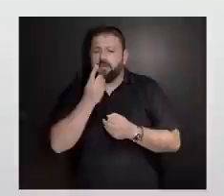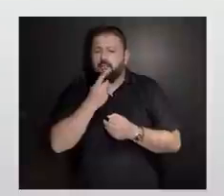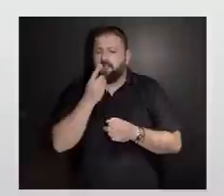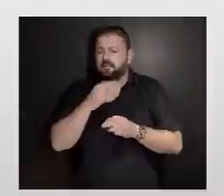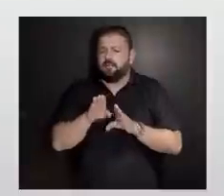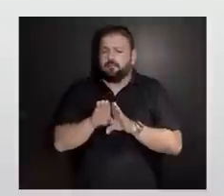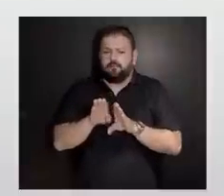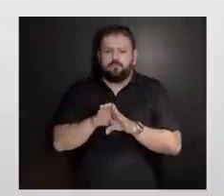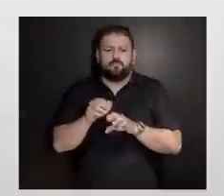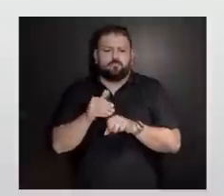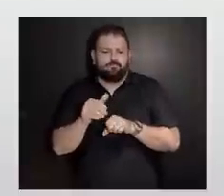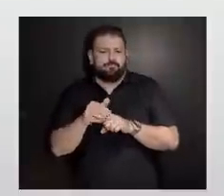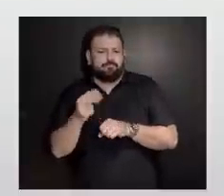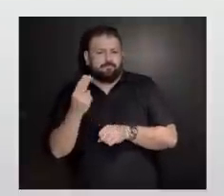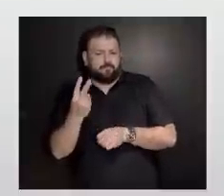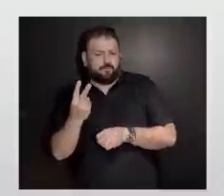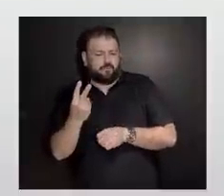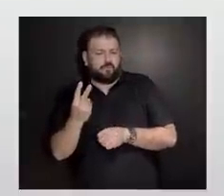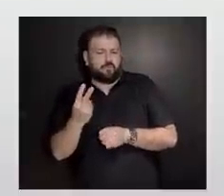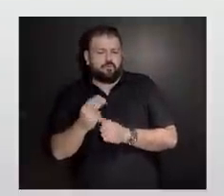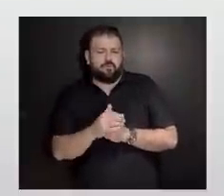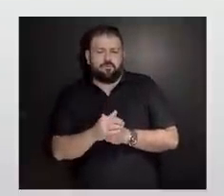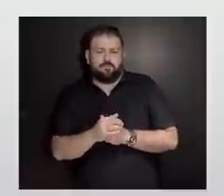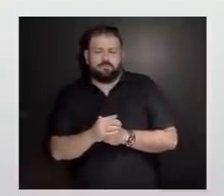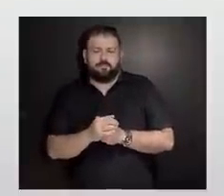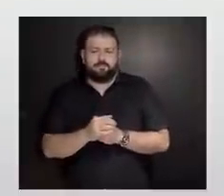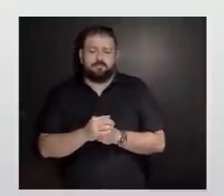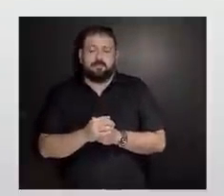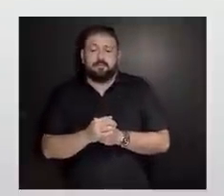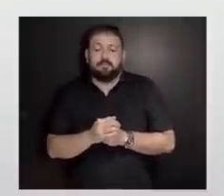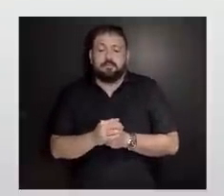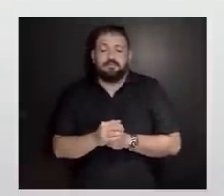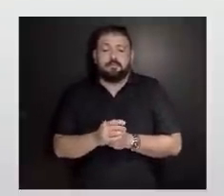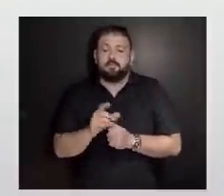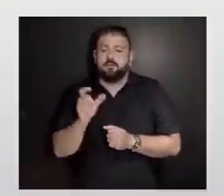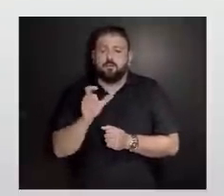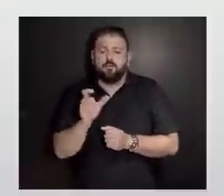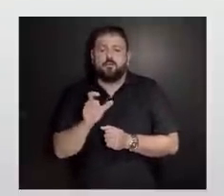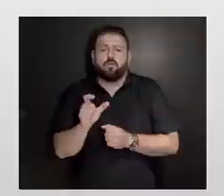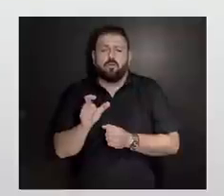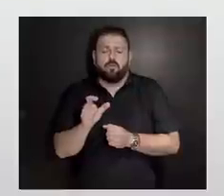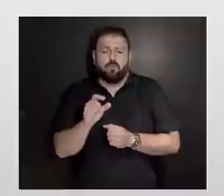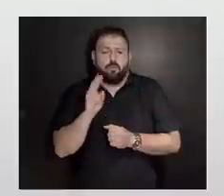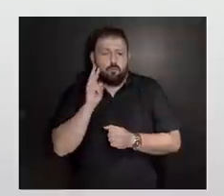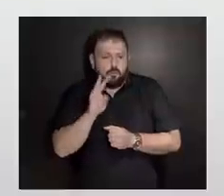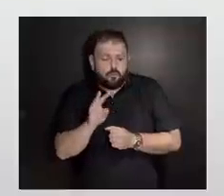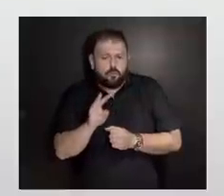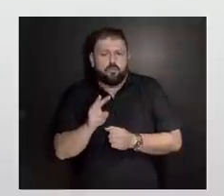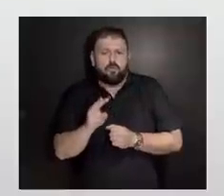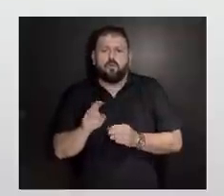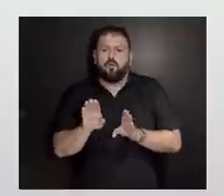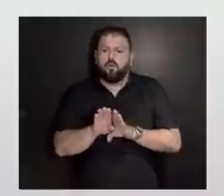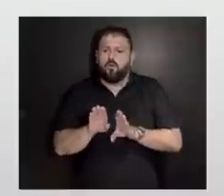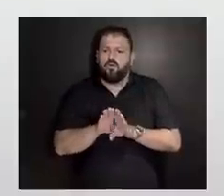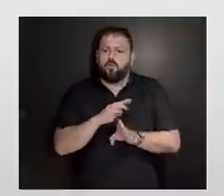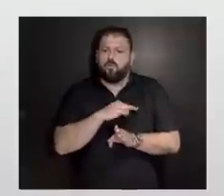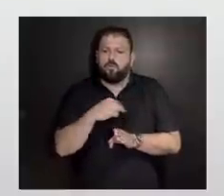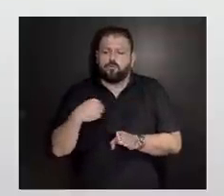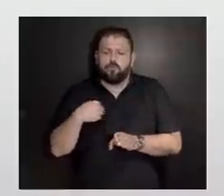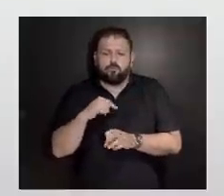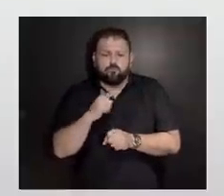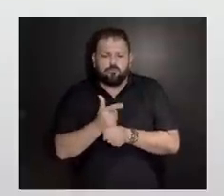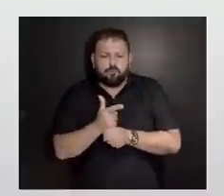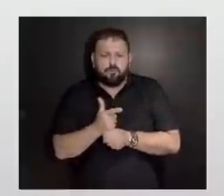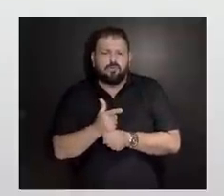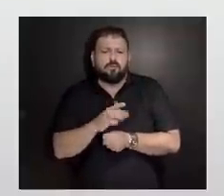es, bueno, lo que estaba platicando Fernando hace un momento, ¿no? Ahora, ¿cómo podemos detectarlo? Bueno, el diagnóstico puede ser que